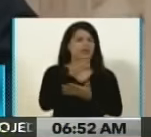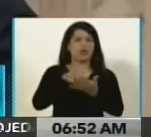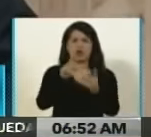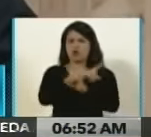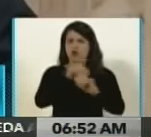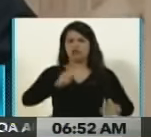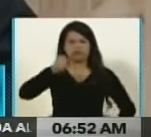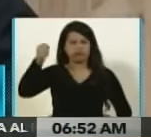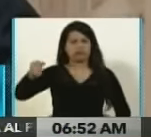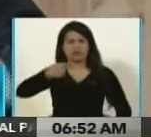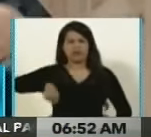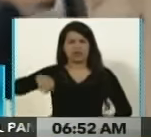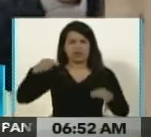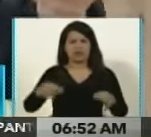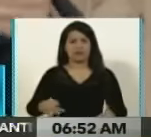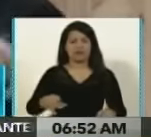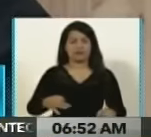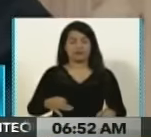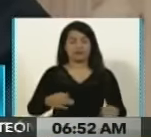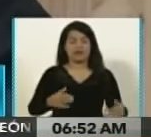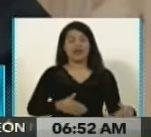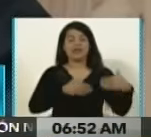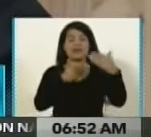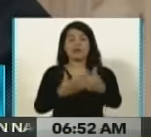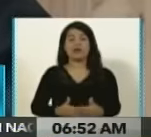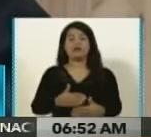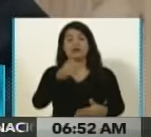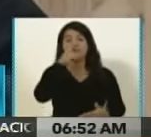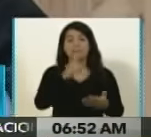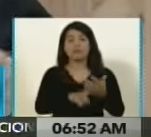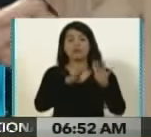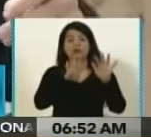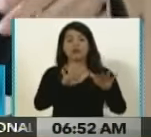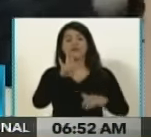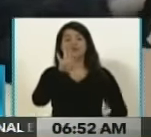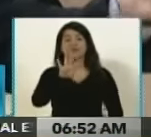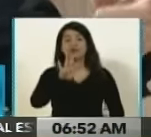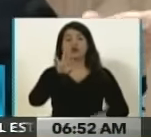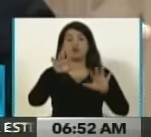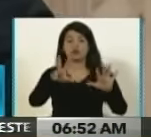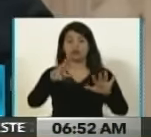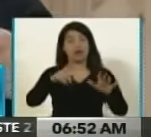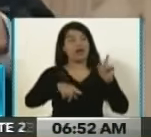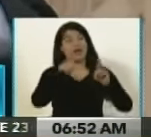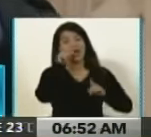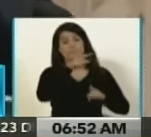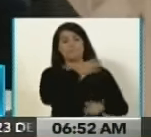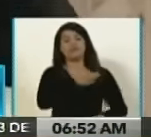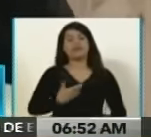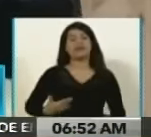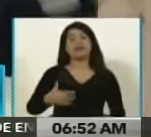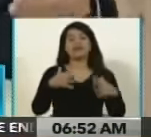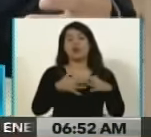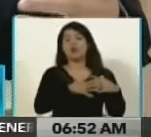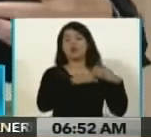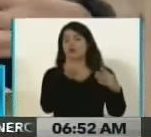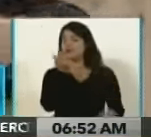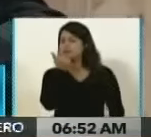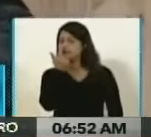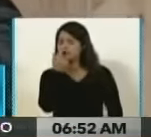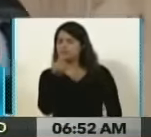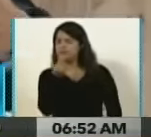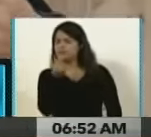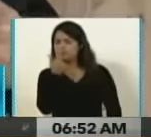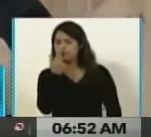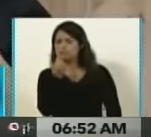del 58, visita Nixon Venezuela. Porque el presidente Eisenhower le olfateaba que algo estaba